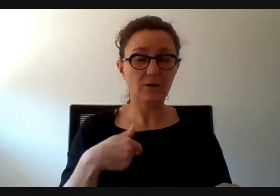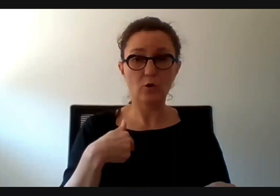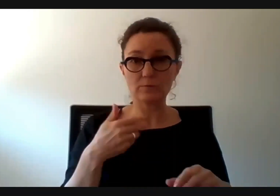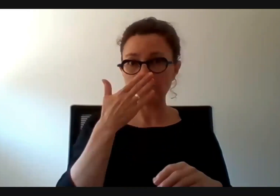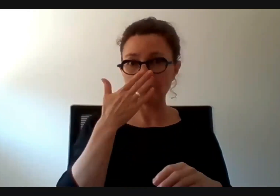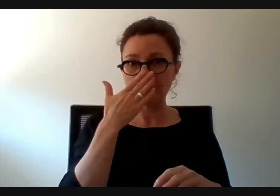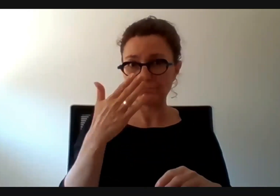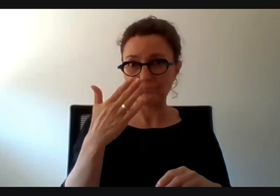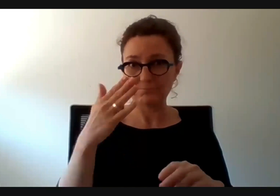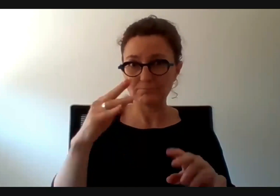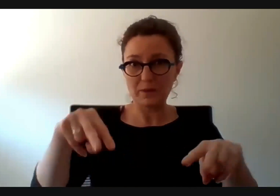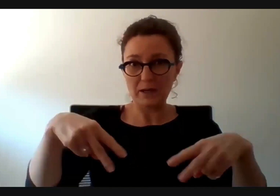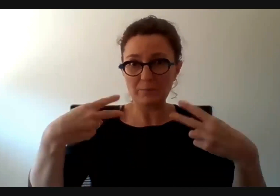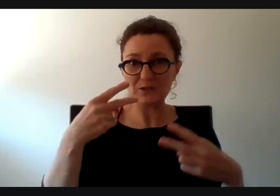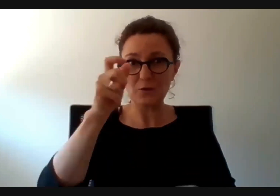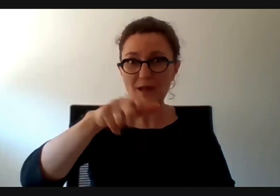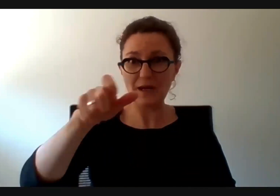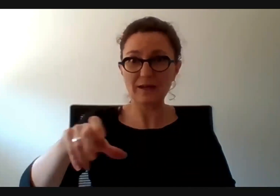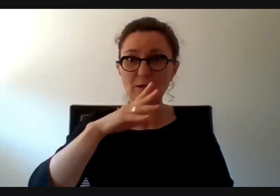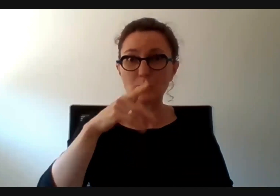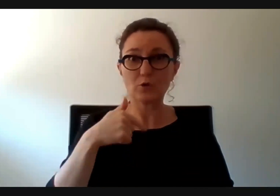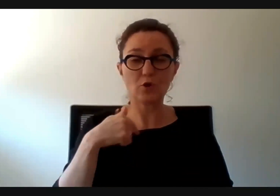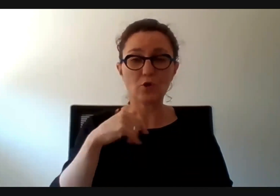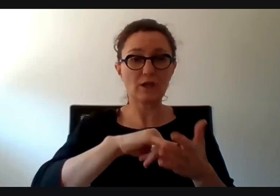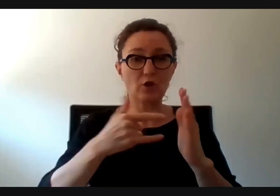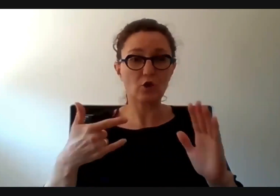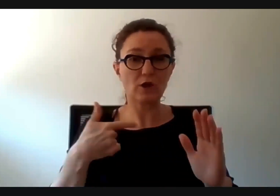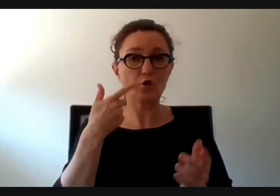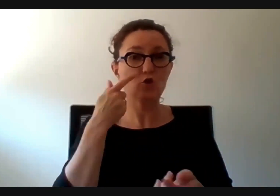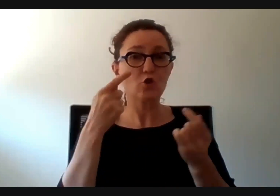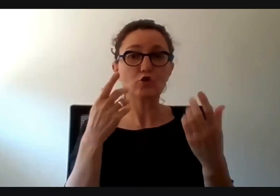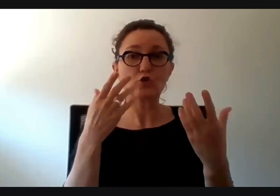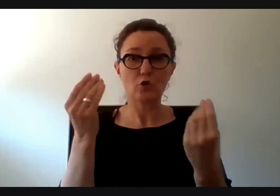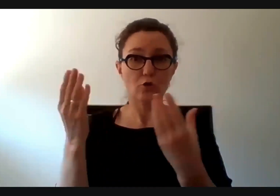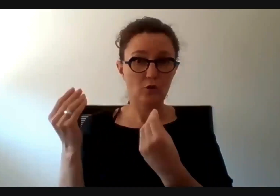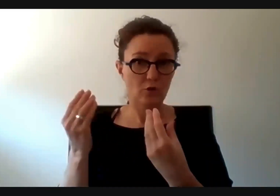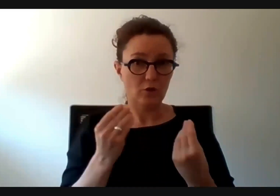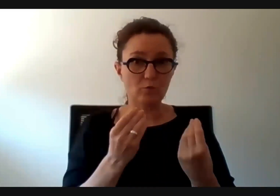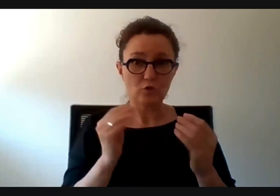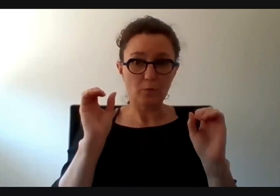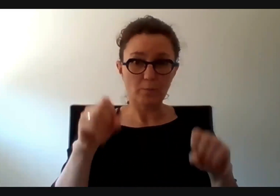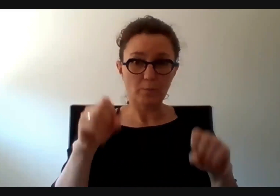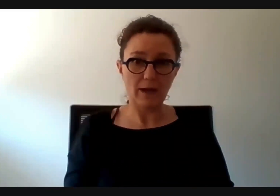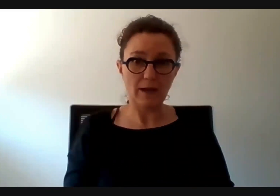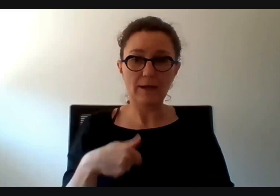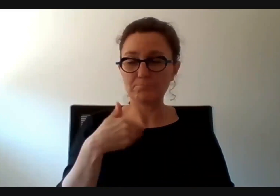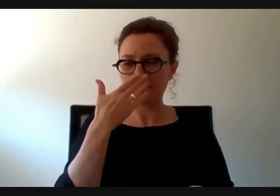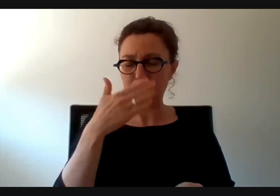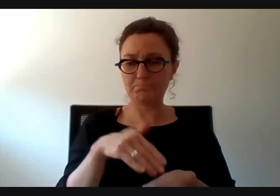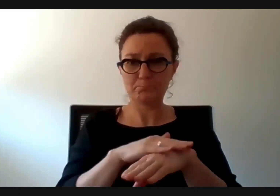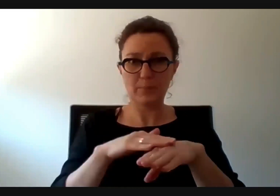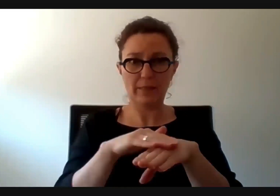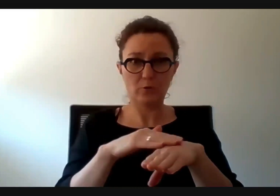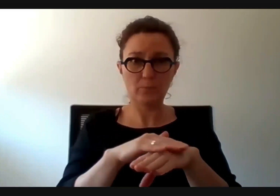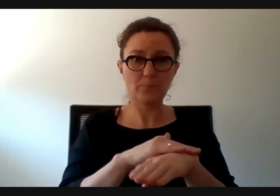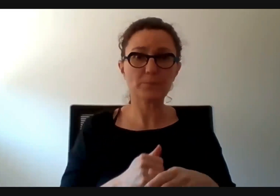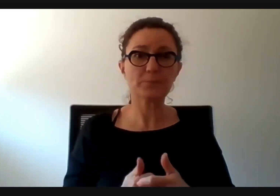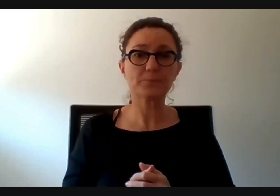que no controlo bien la tecnología, pido disculpas. Perfecto, adelante. Decía que